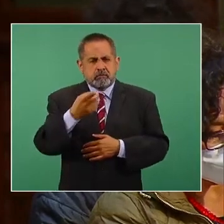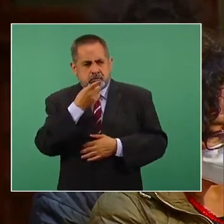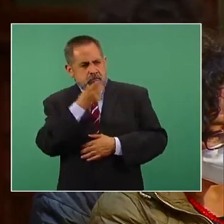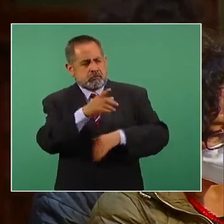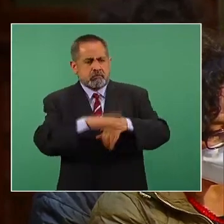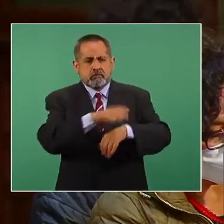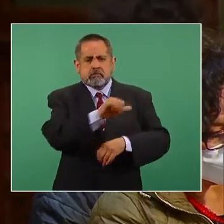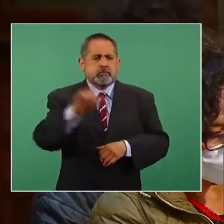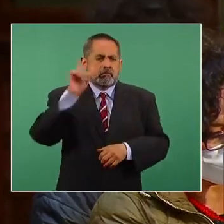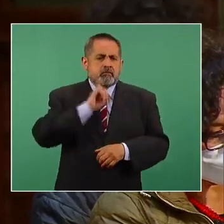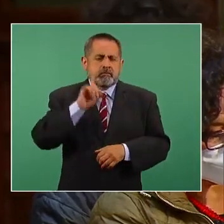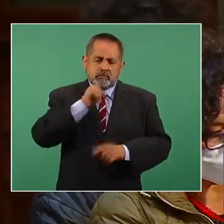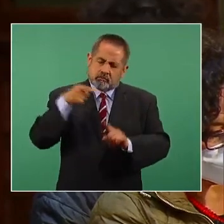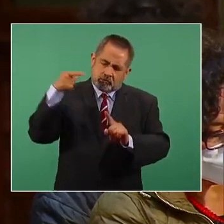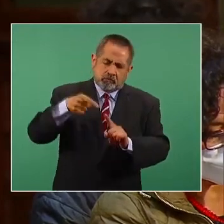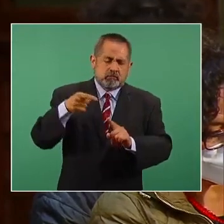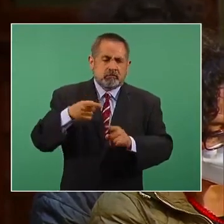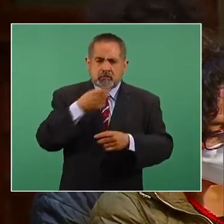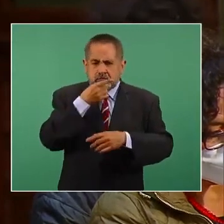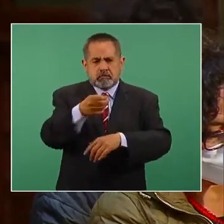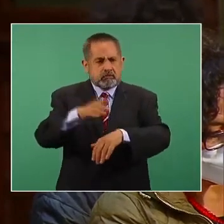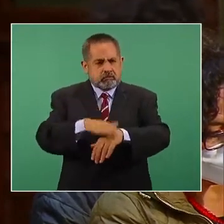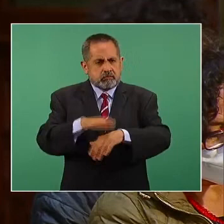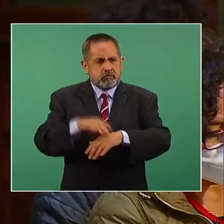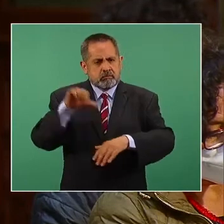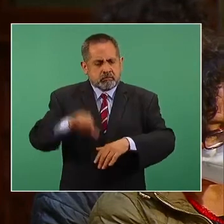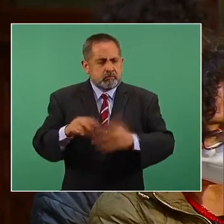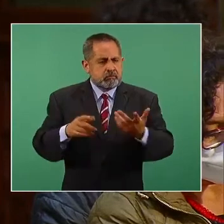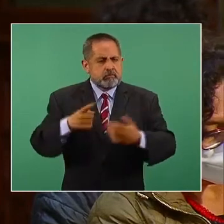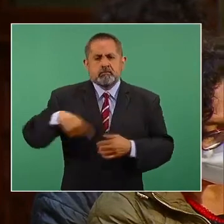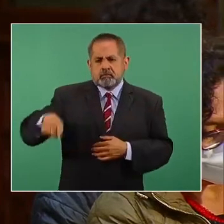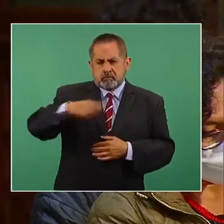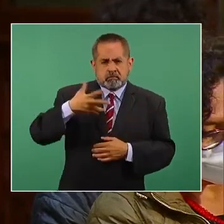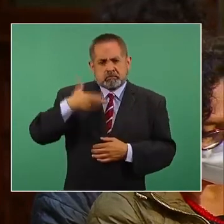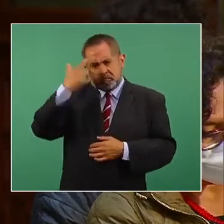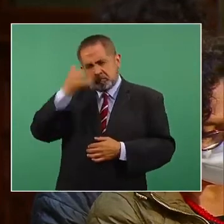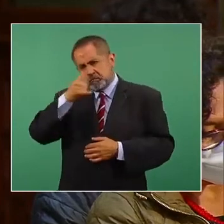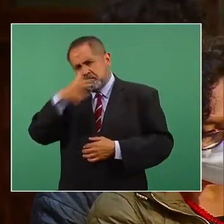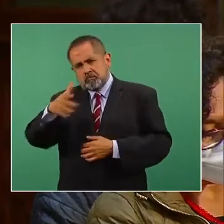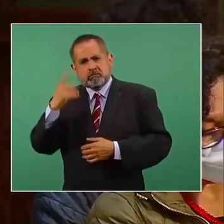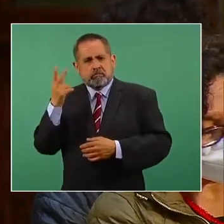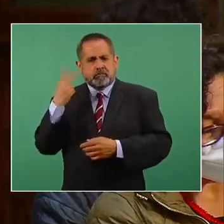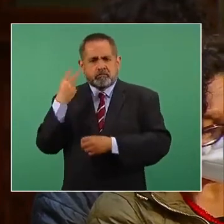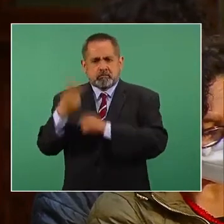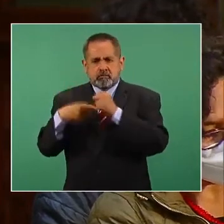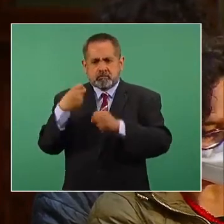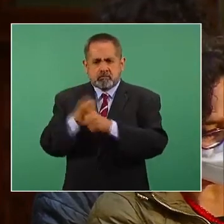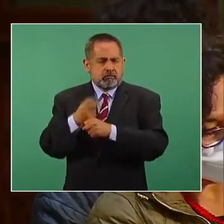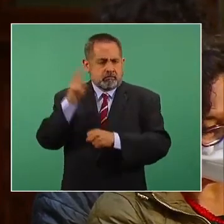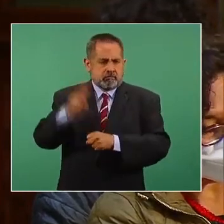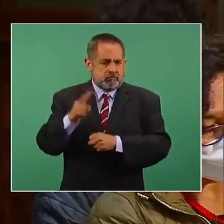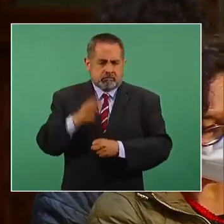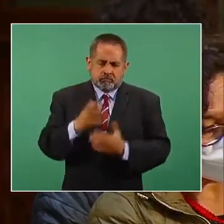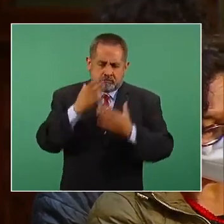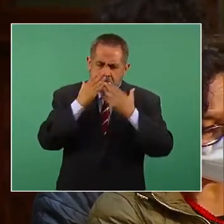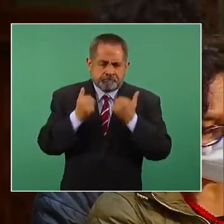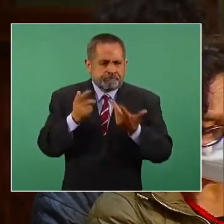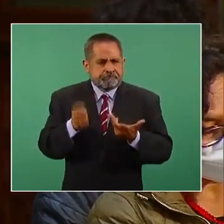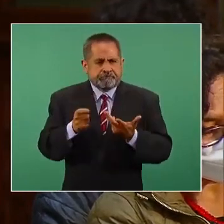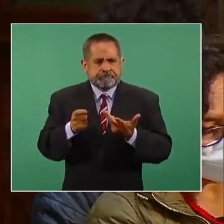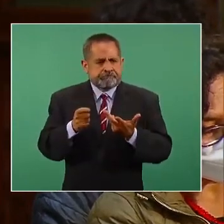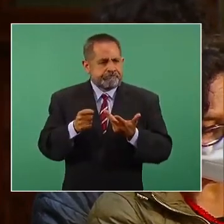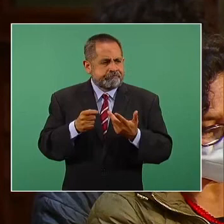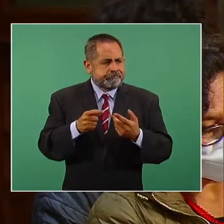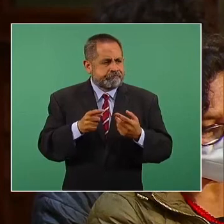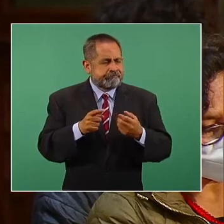las mujeres justamente que pues tienen este reclamo legítimo que en 2 años tristemente no se ha podido